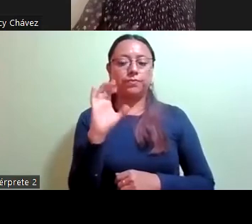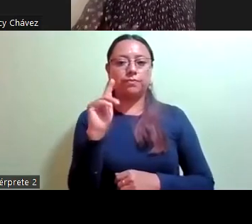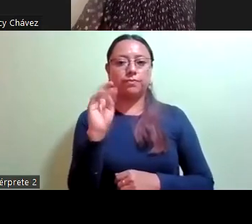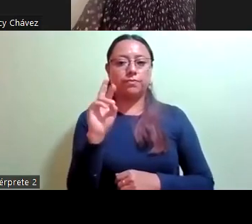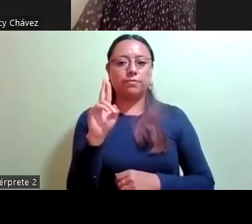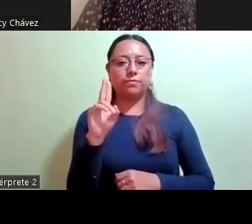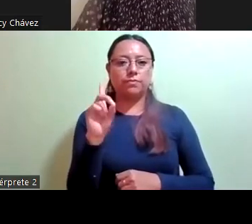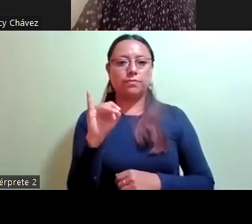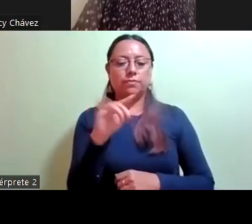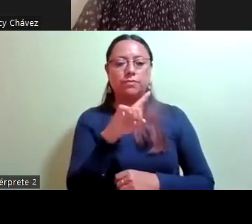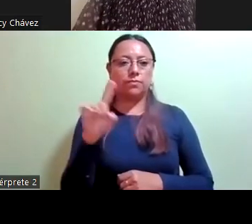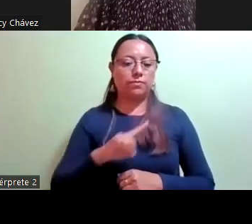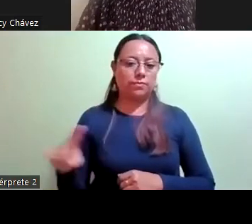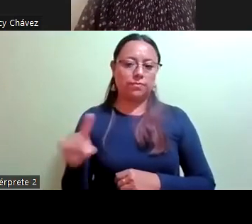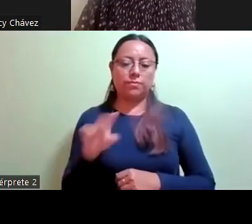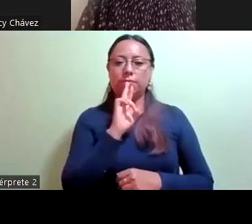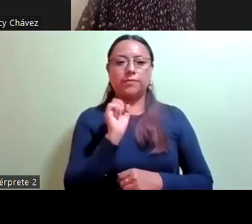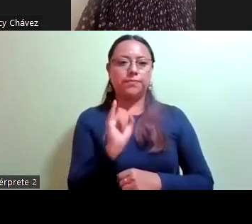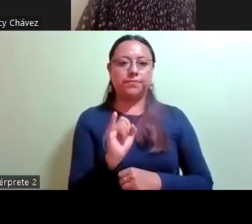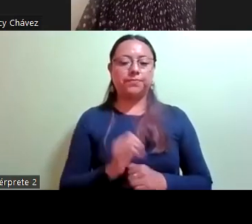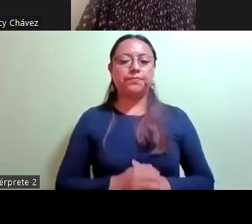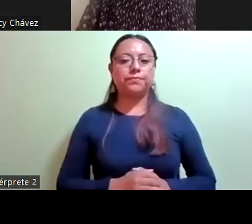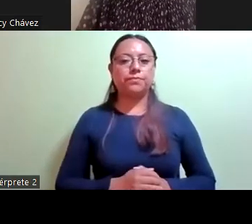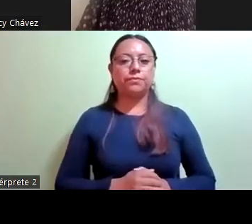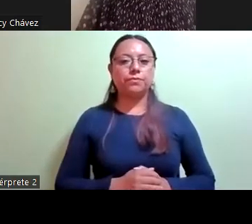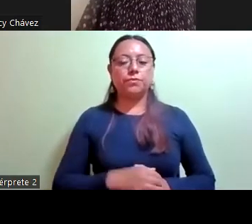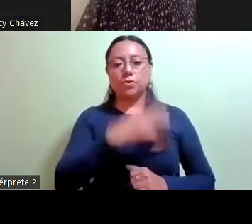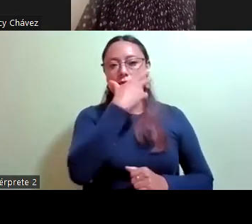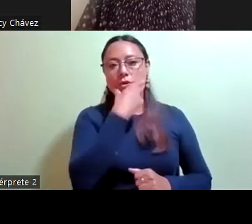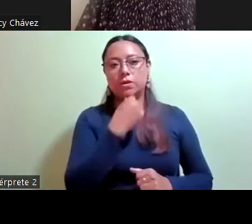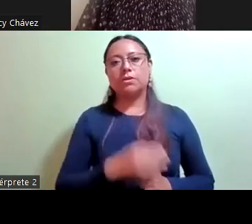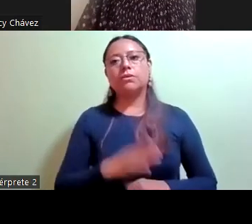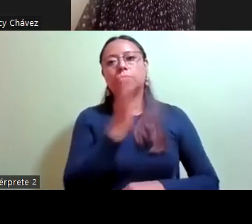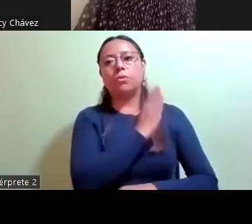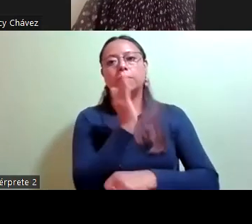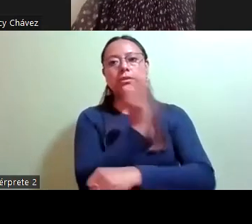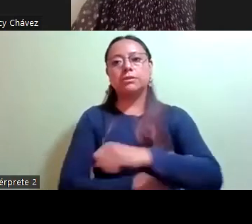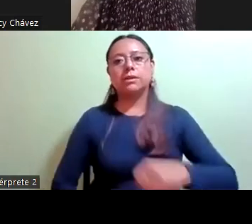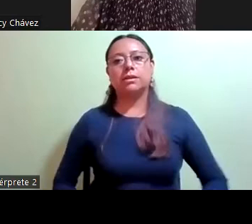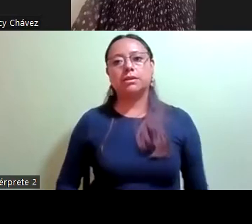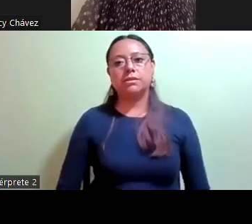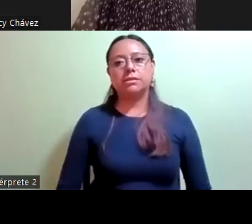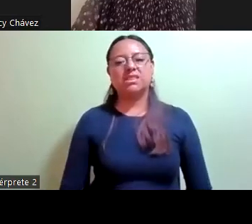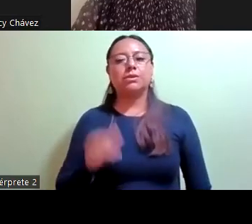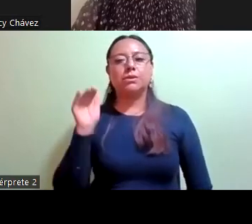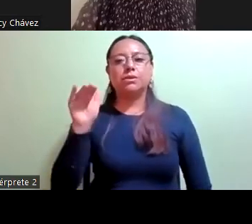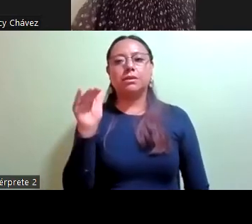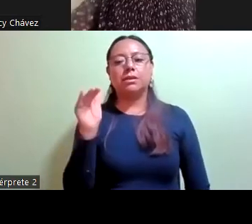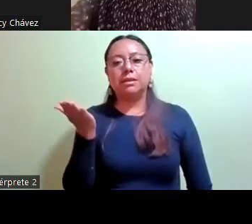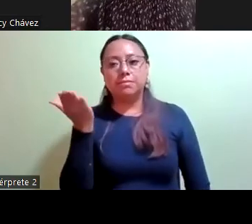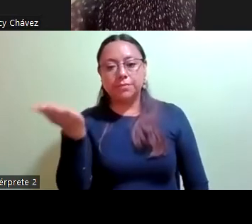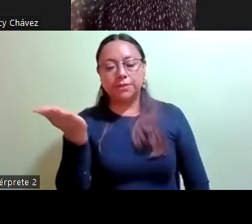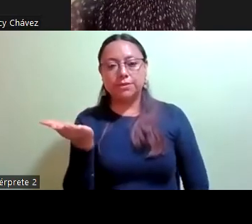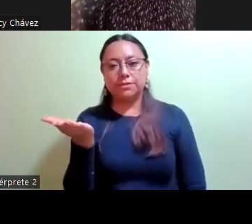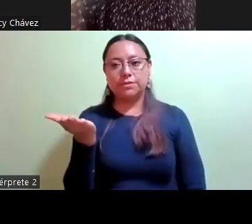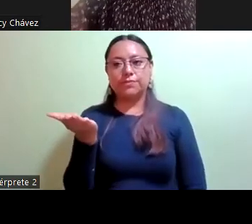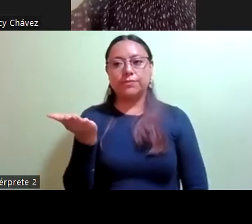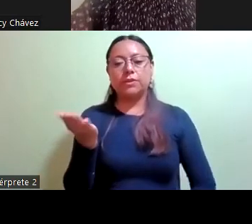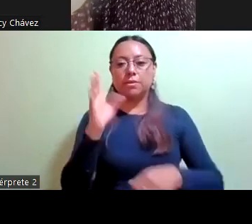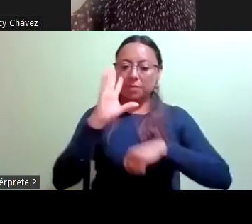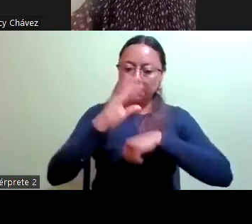Díaz Polanco, a favor. Diputado José. Buenas tardes. Solicito el uso de la voz. No sé si se me escucha.